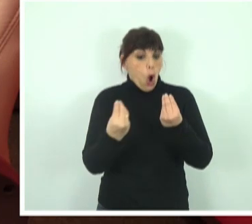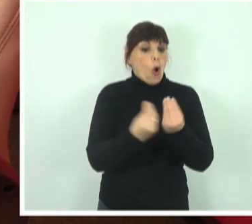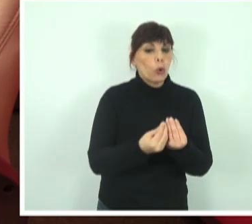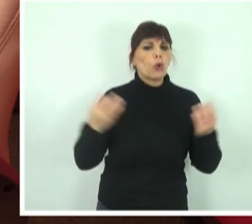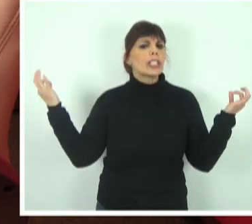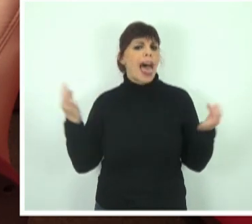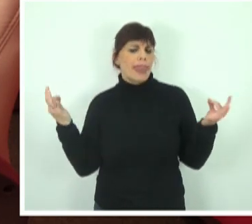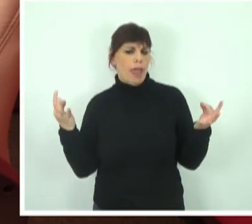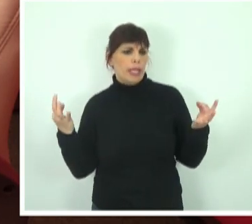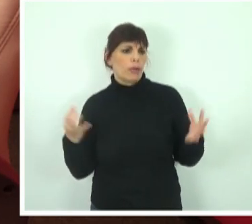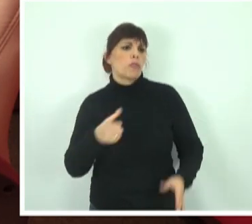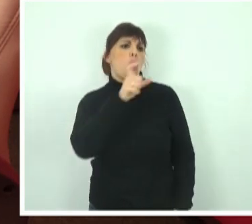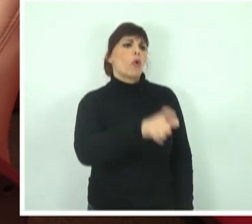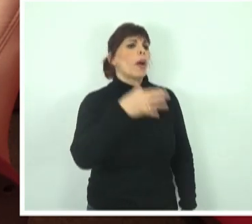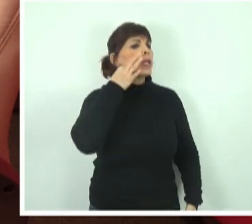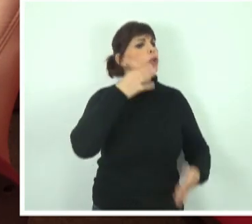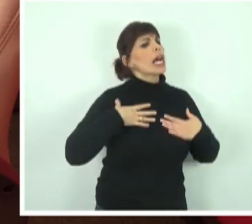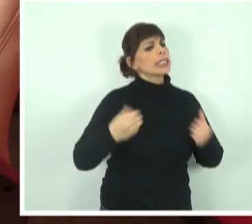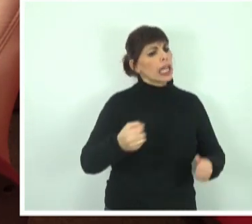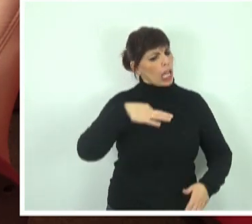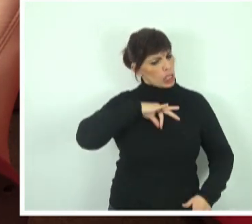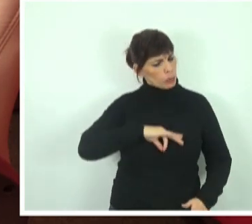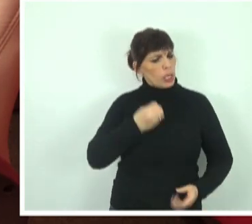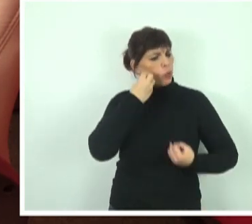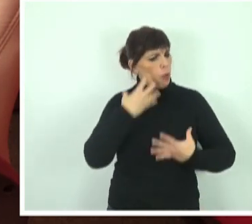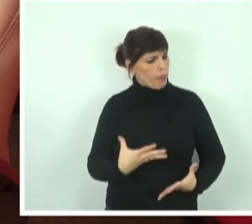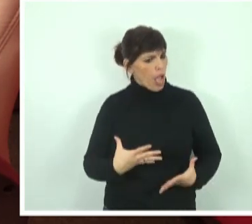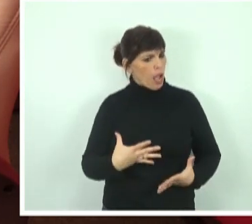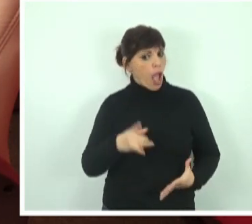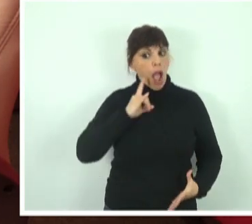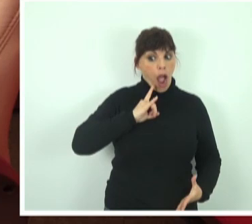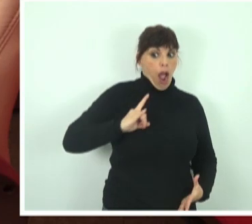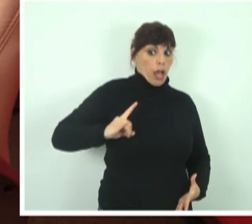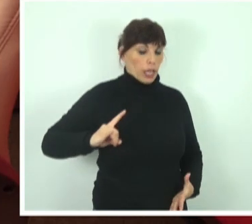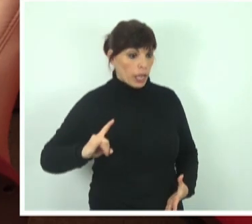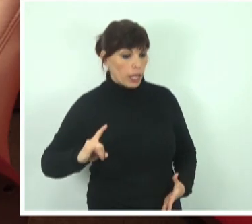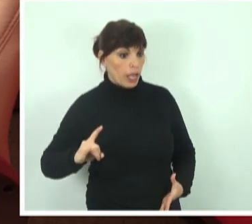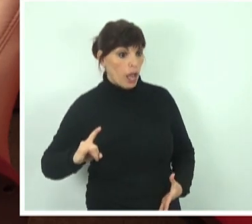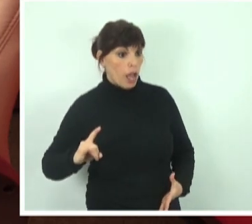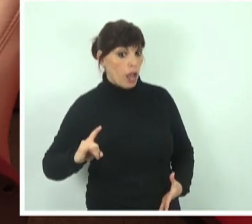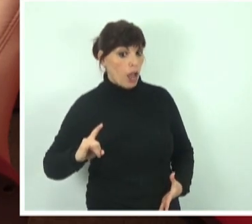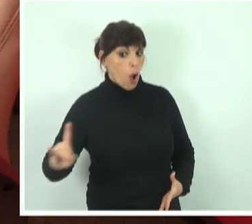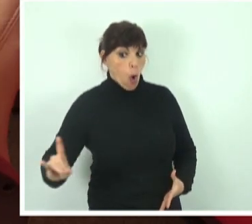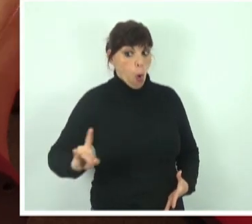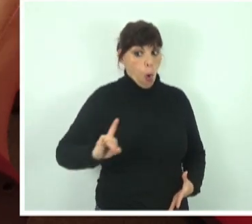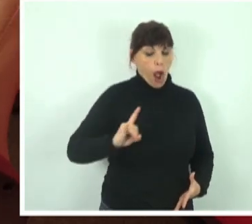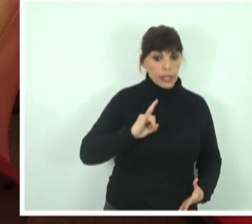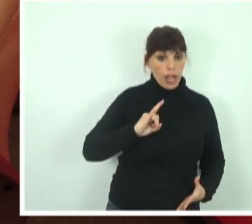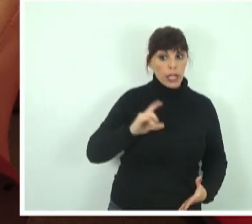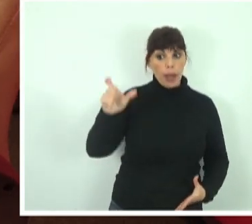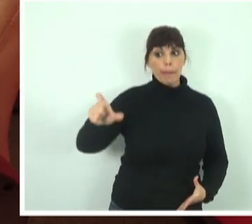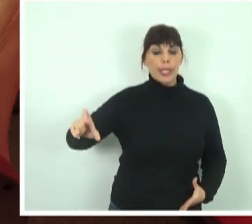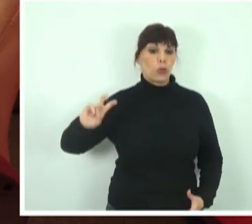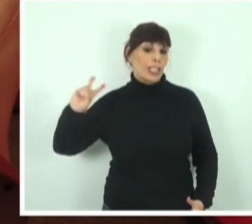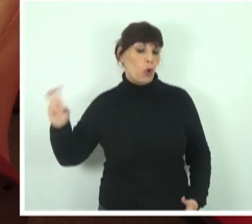está bien en su espíritu, es una persona atraída por otros, es atraída. Como dice